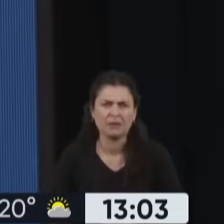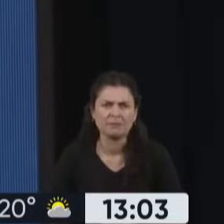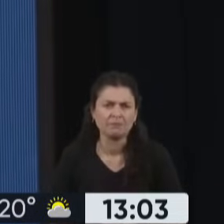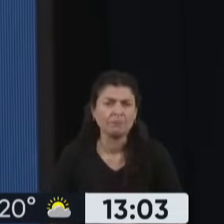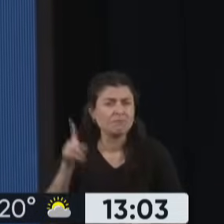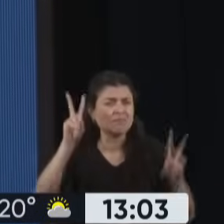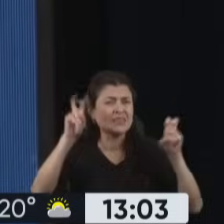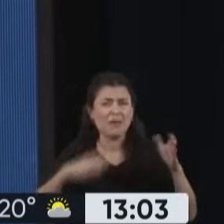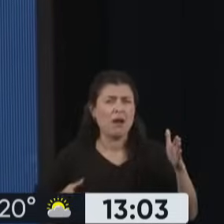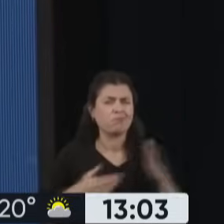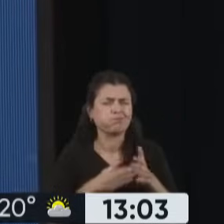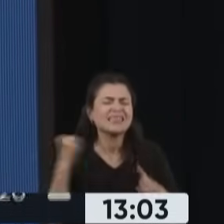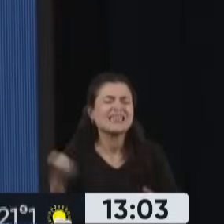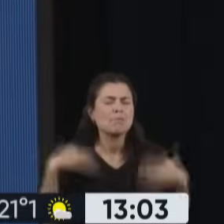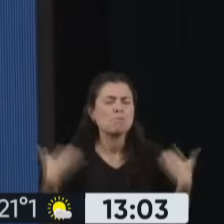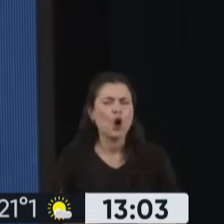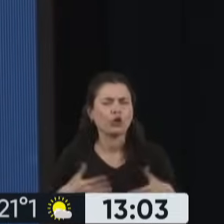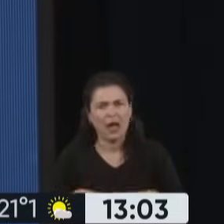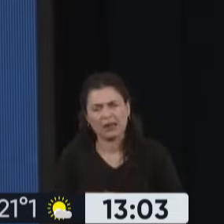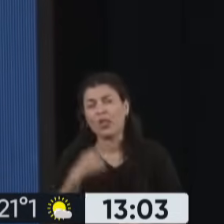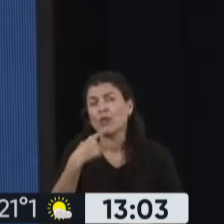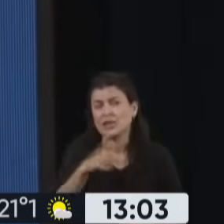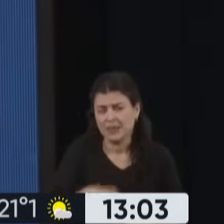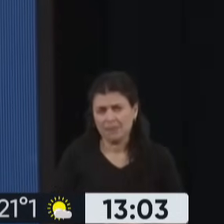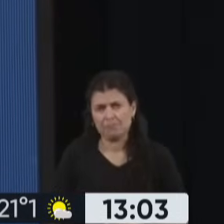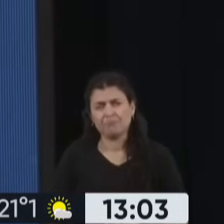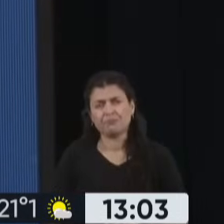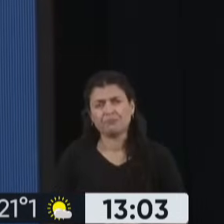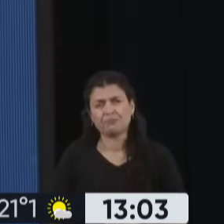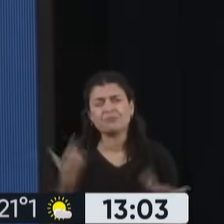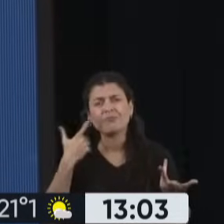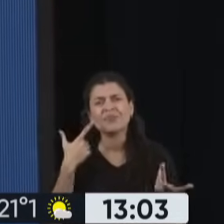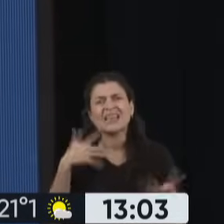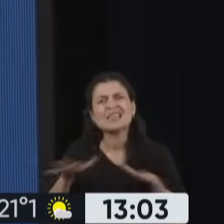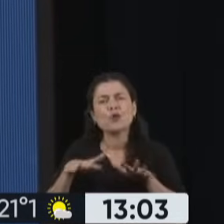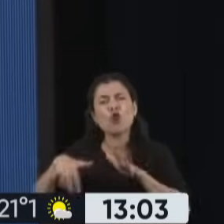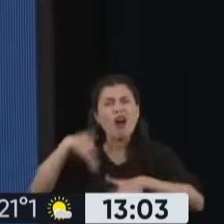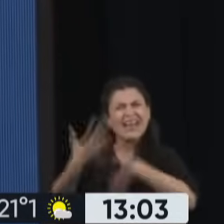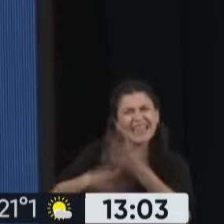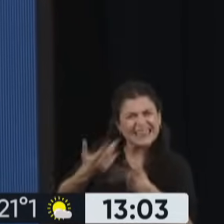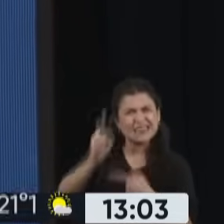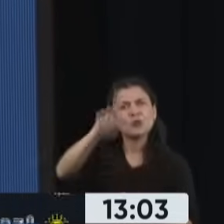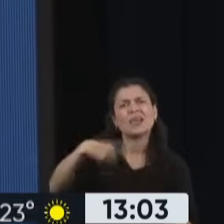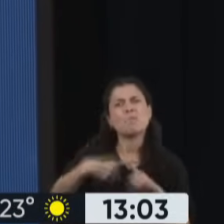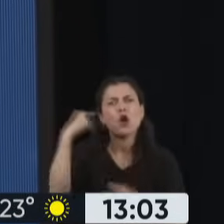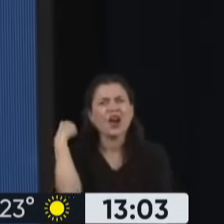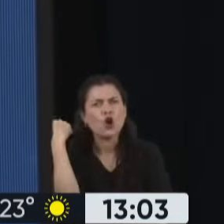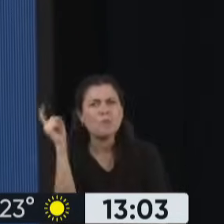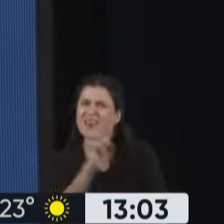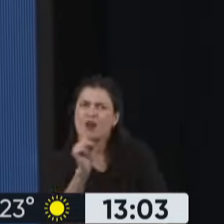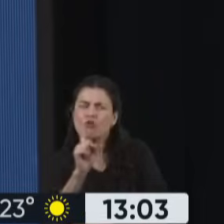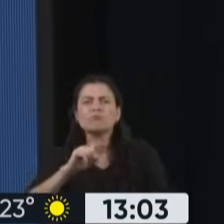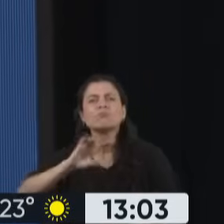Esto es central. Dice: la crisis no es económica, sino